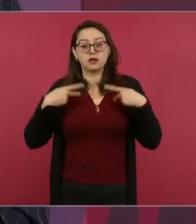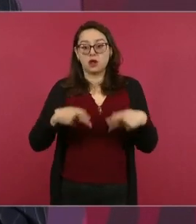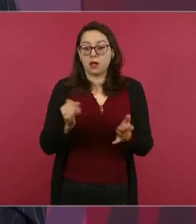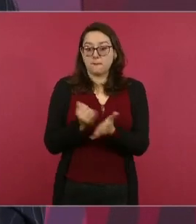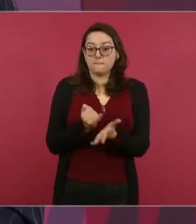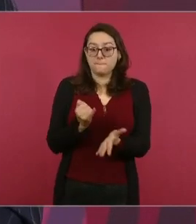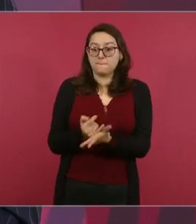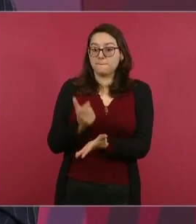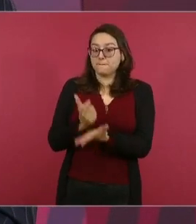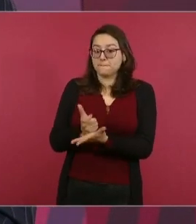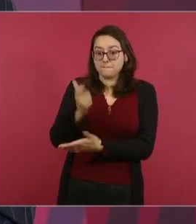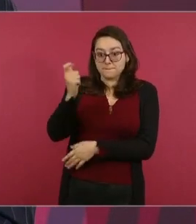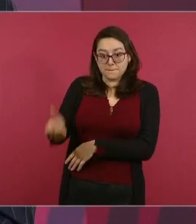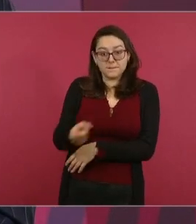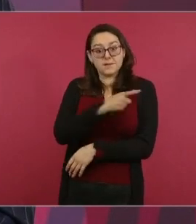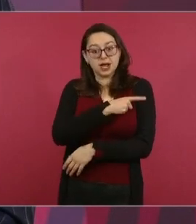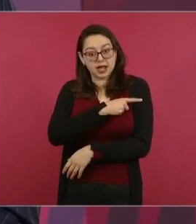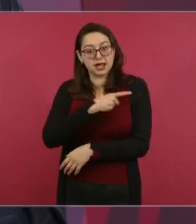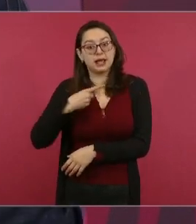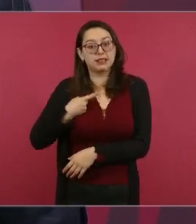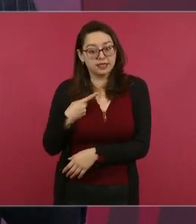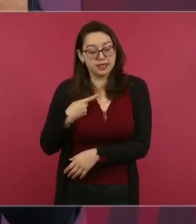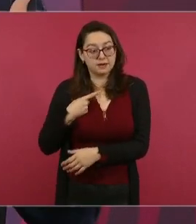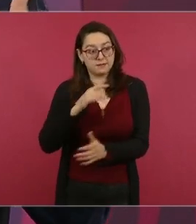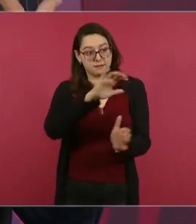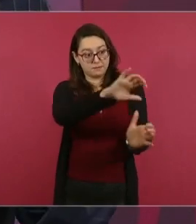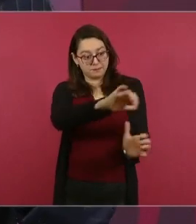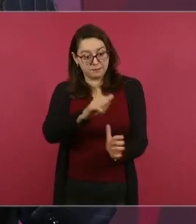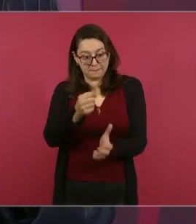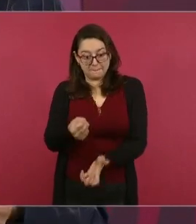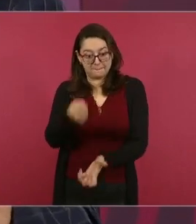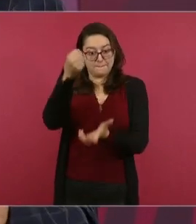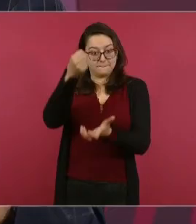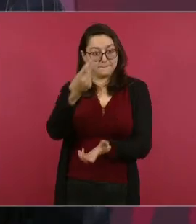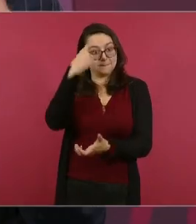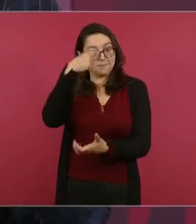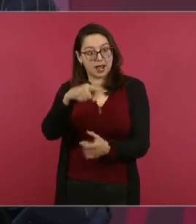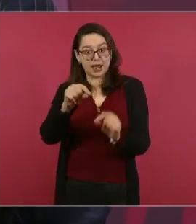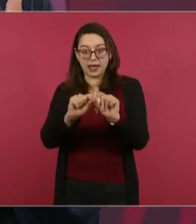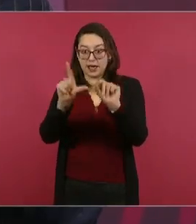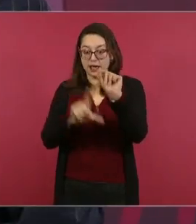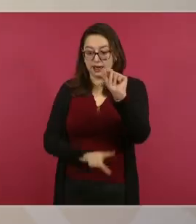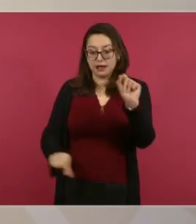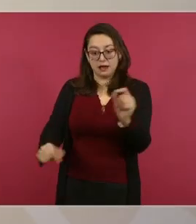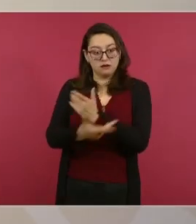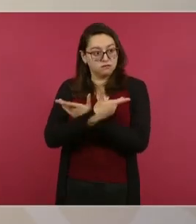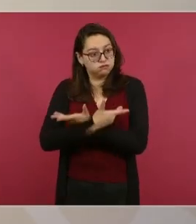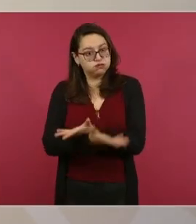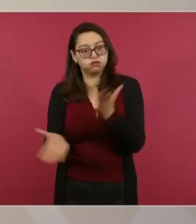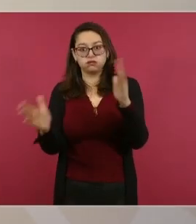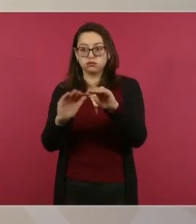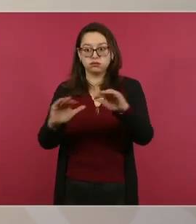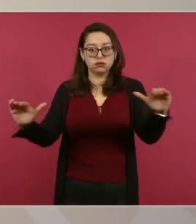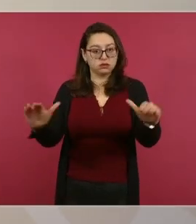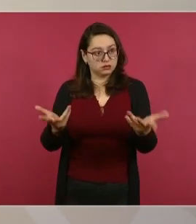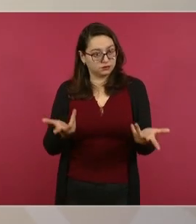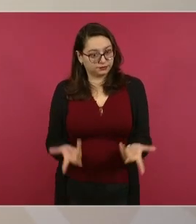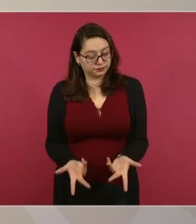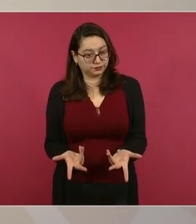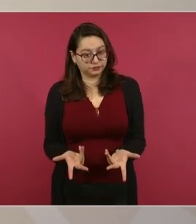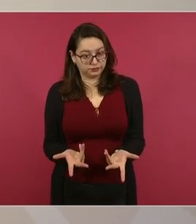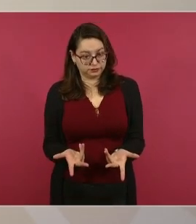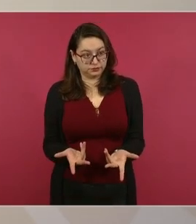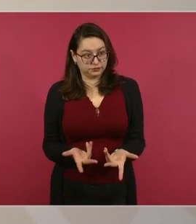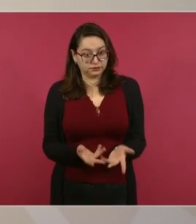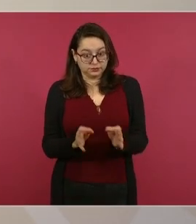dinero del pueblo, va a la hacienda pública, el presupuesto es dinero público, es